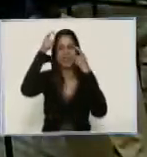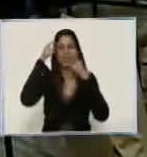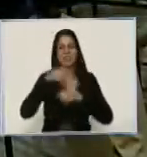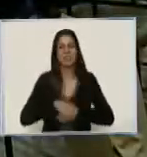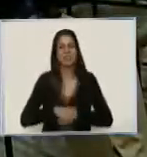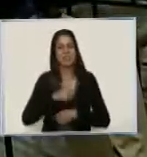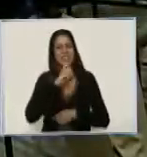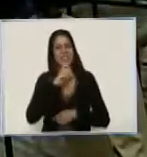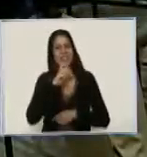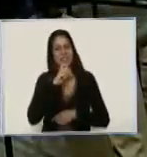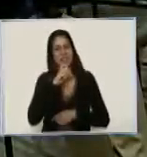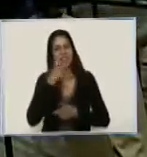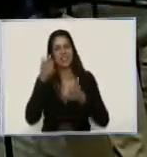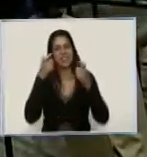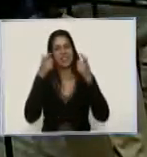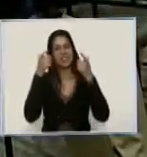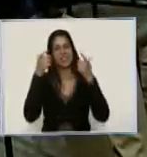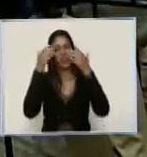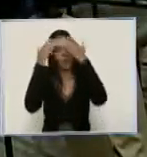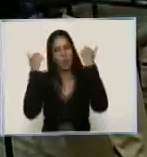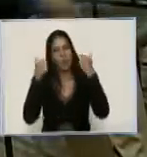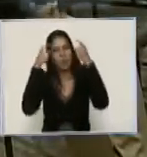Es muy difícil que uno no piense todos los días en Chávez.